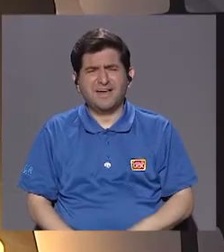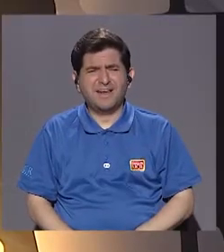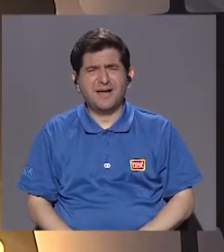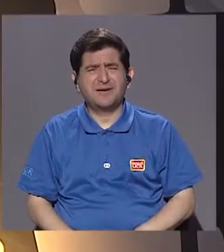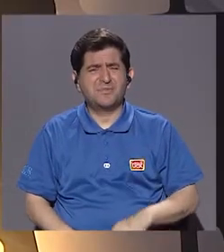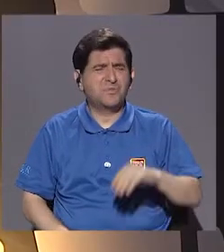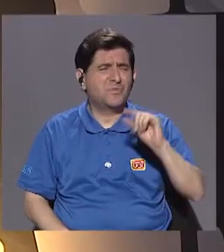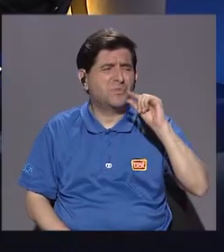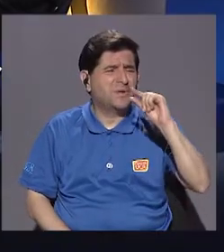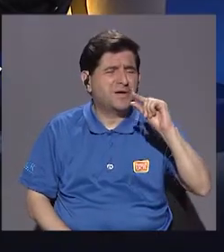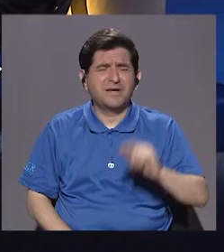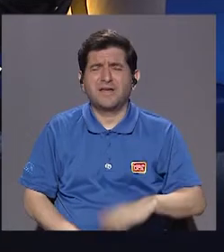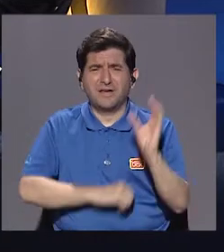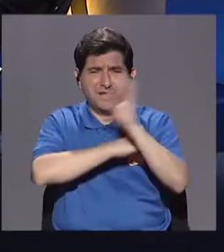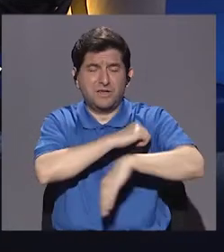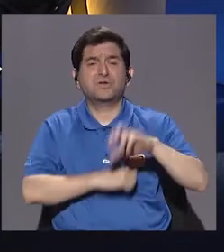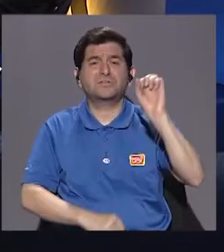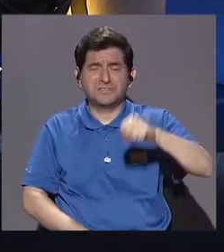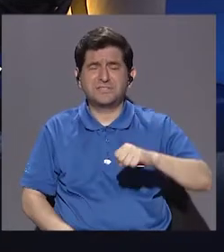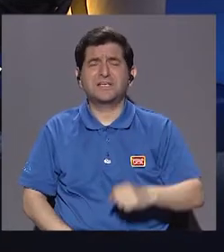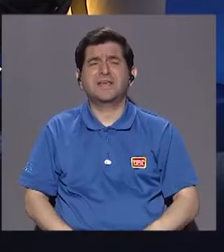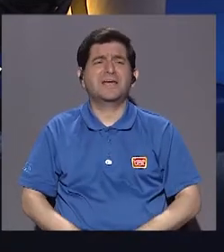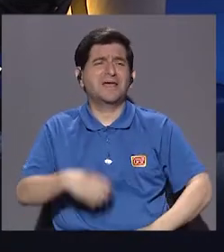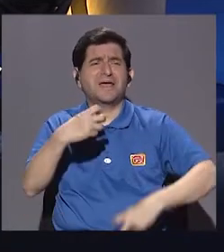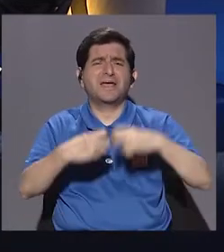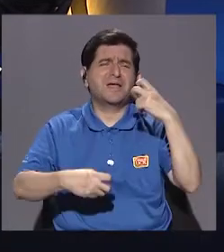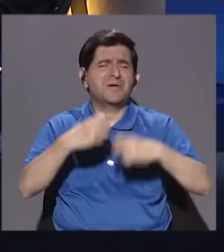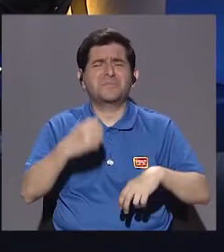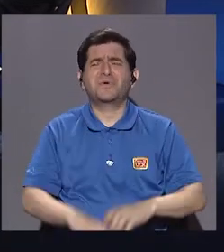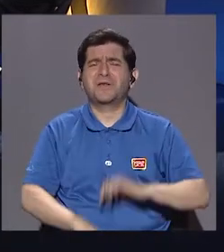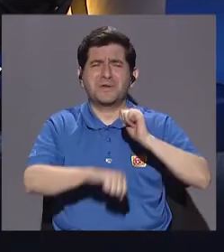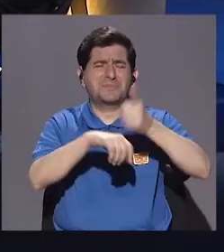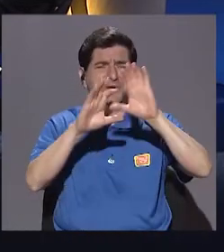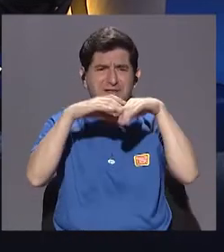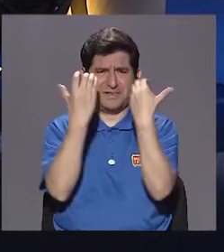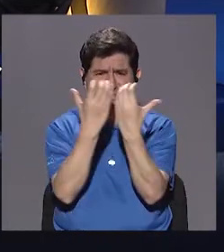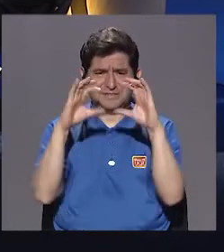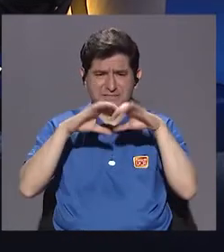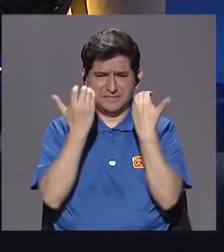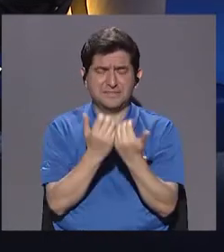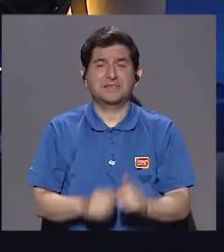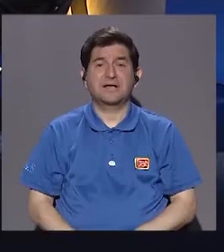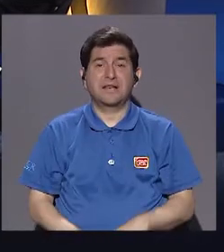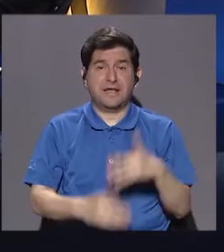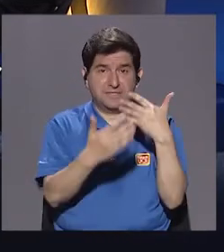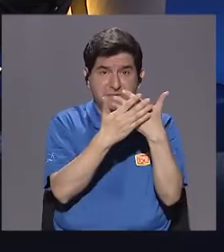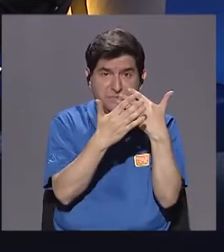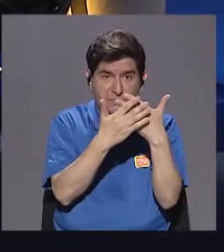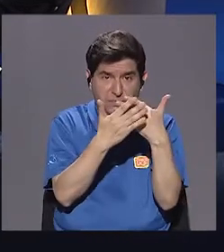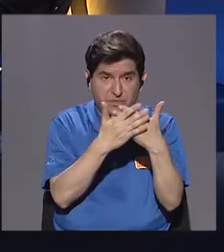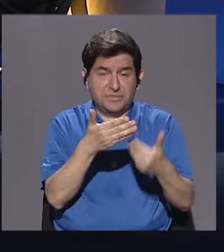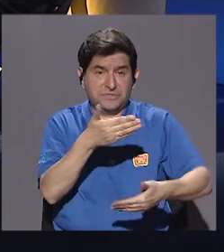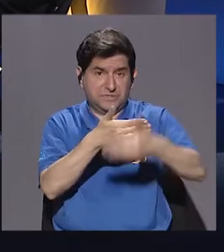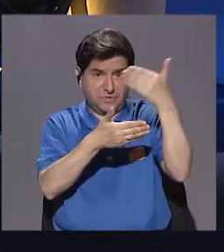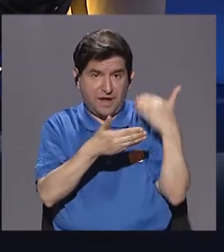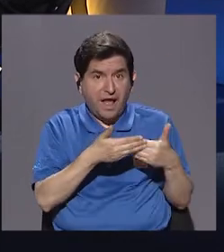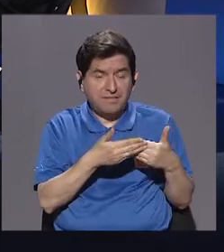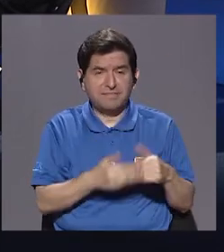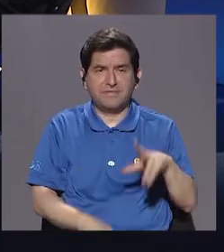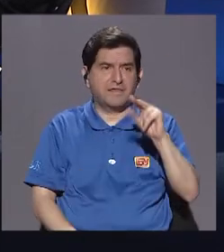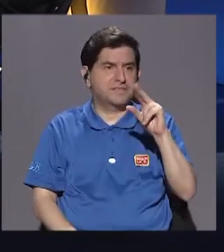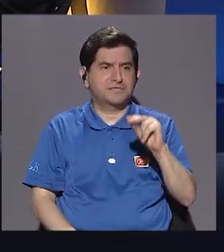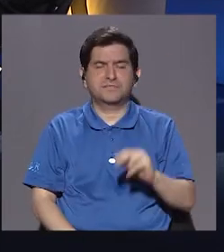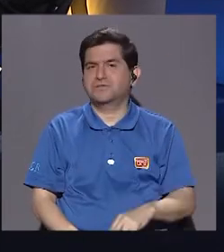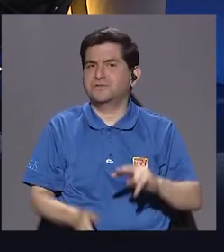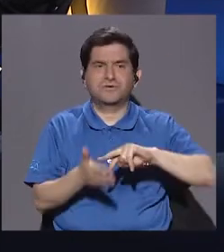y sobre todo con muchos problemas de tipicidad entonces las que tenían penas de privativa de libertad en el pasado al final no